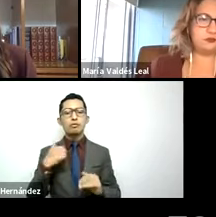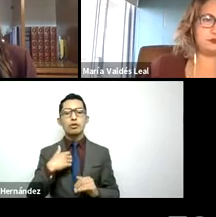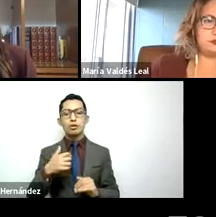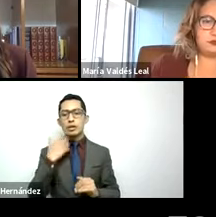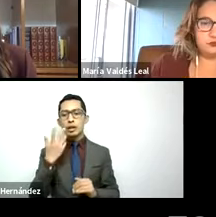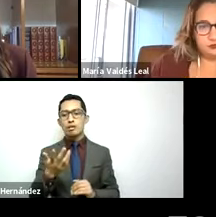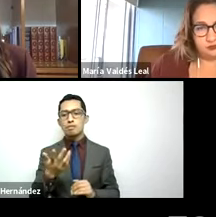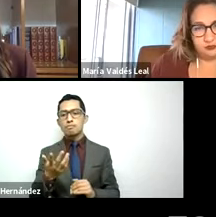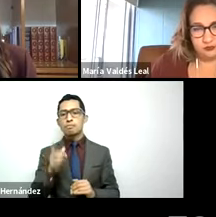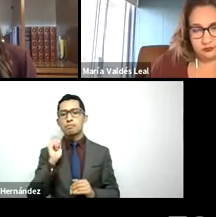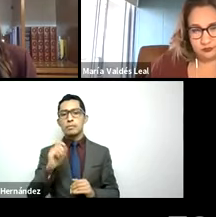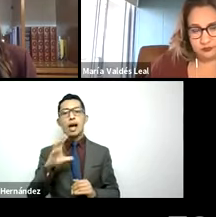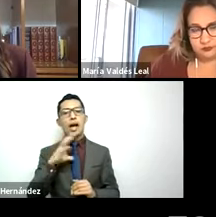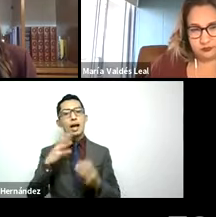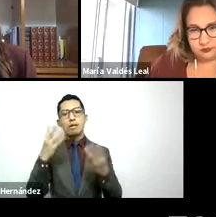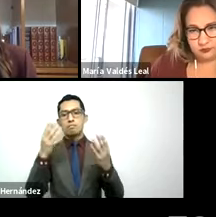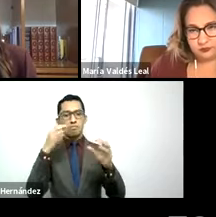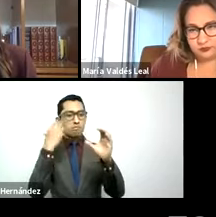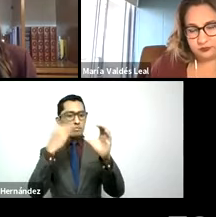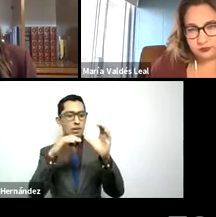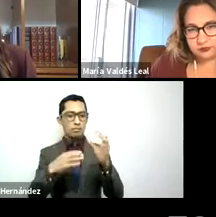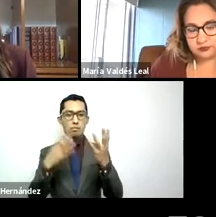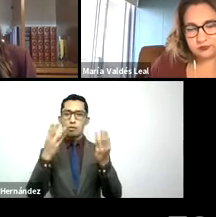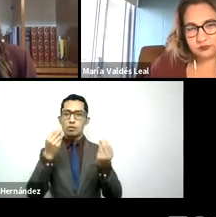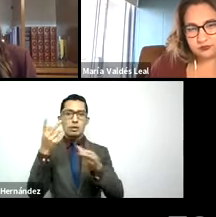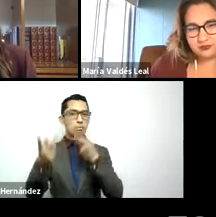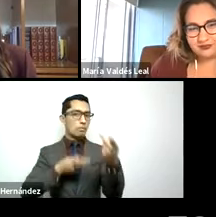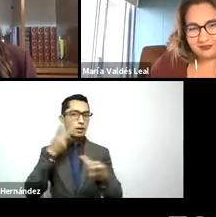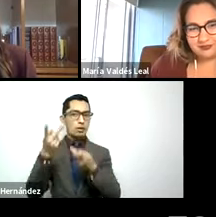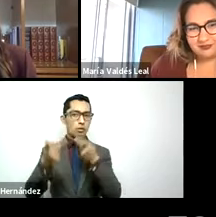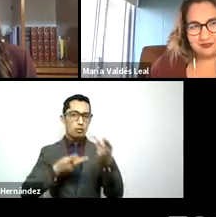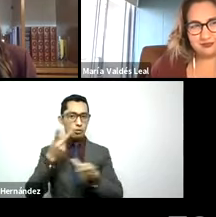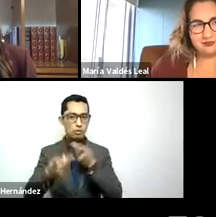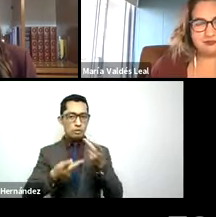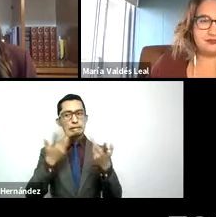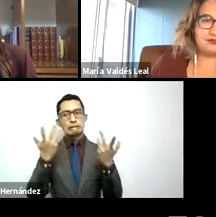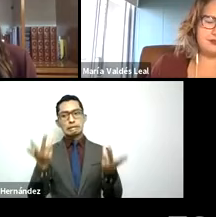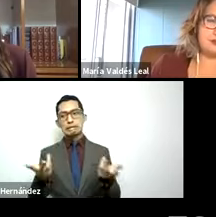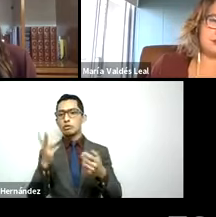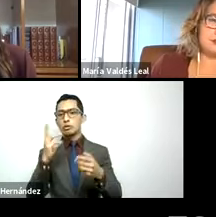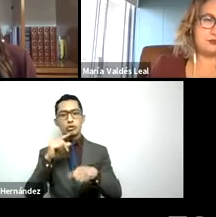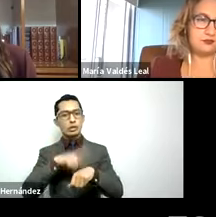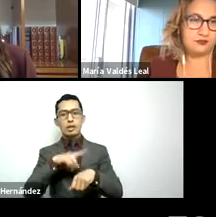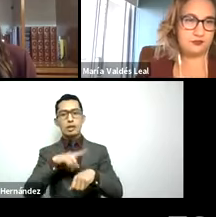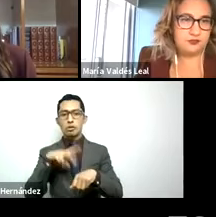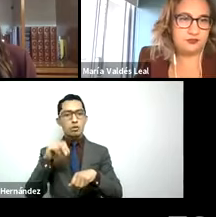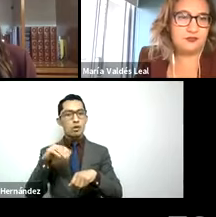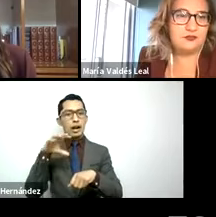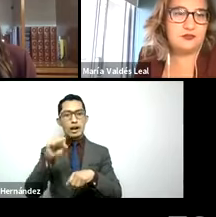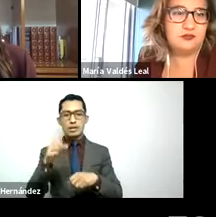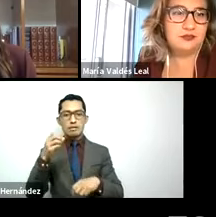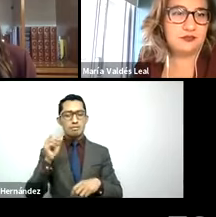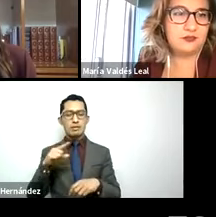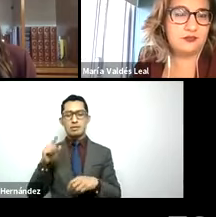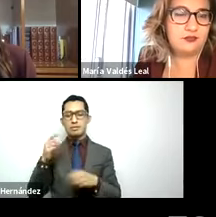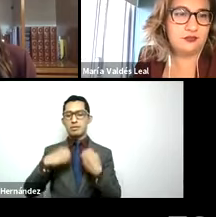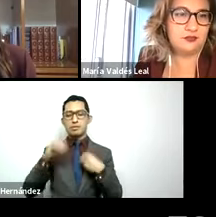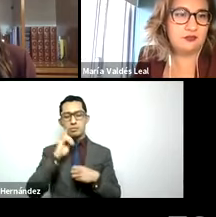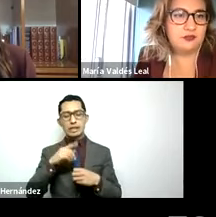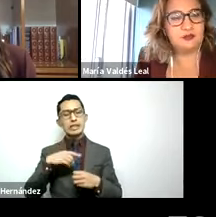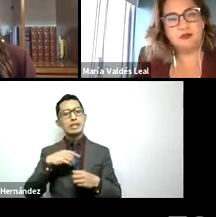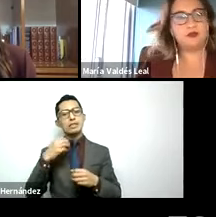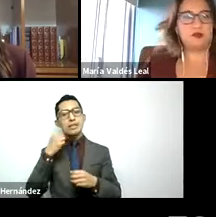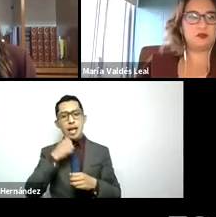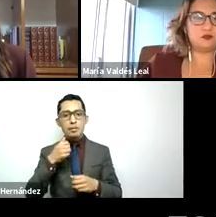a las muchas preguntas que nos han hecho, que sin duda no nos van a dar tiempo, como decía la magistrada, siempre nos faltan tiempo para